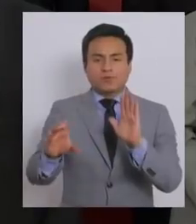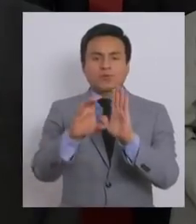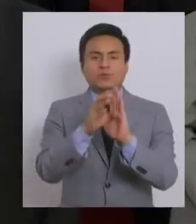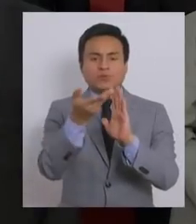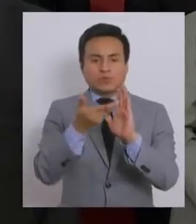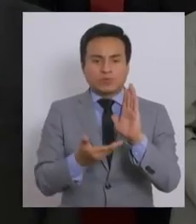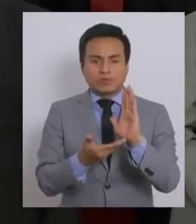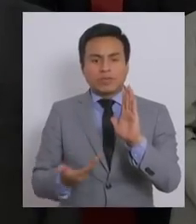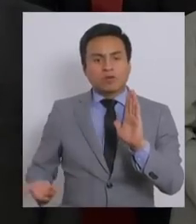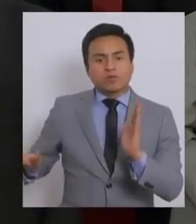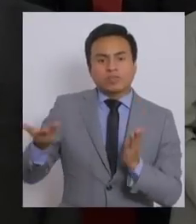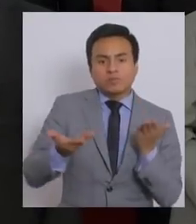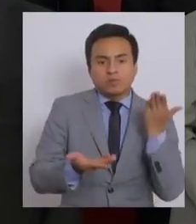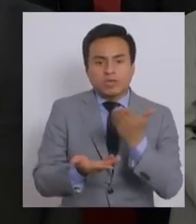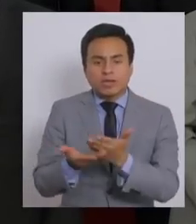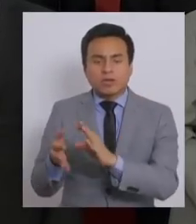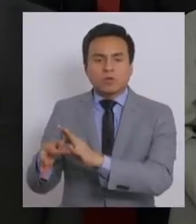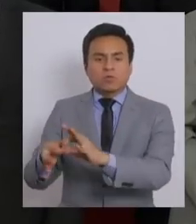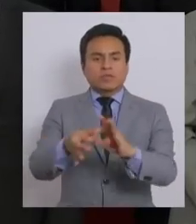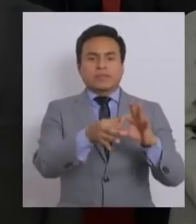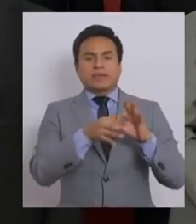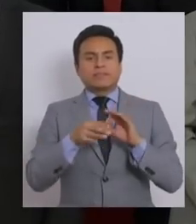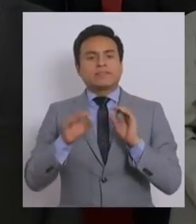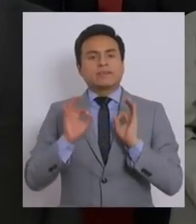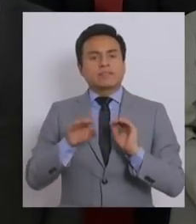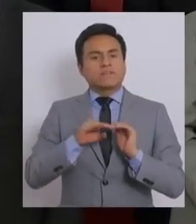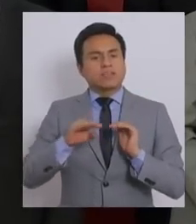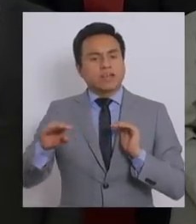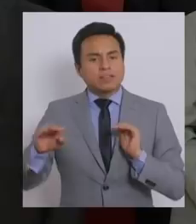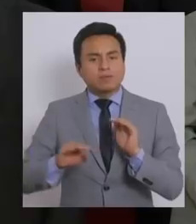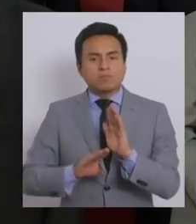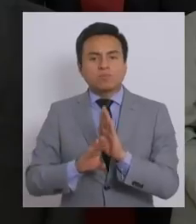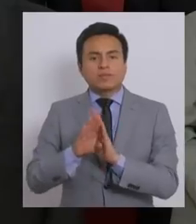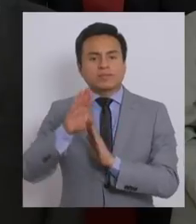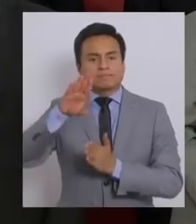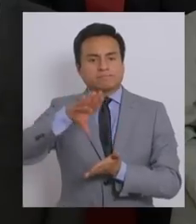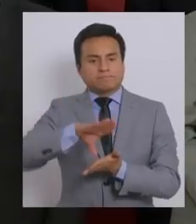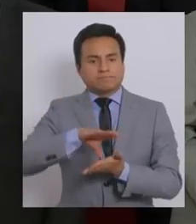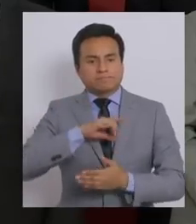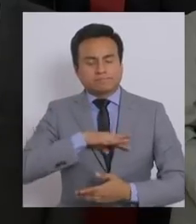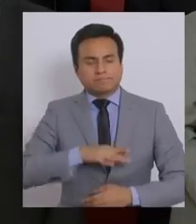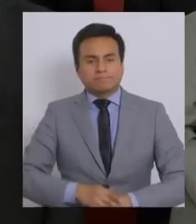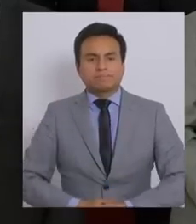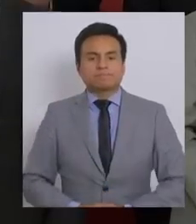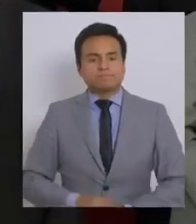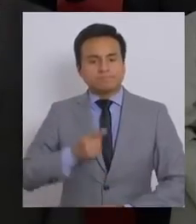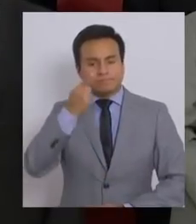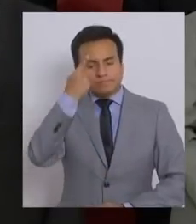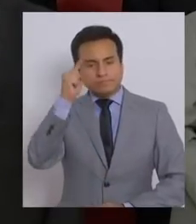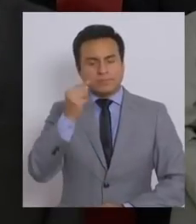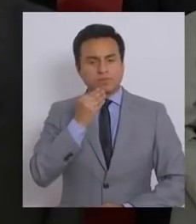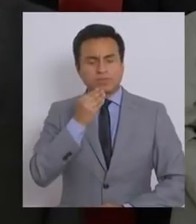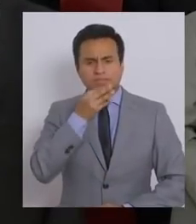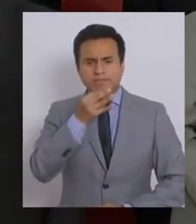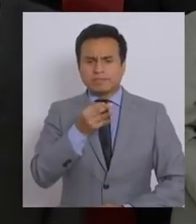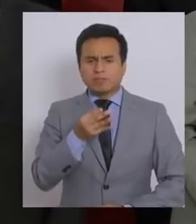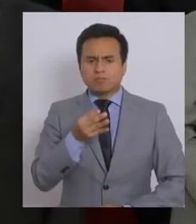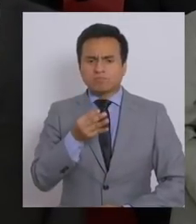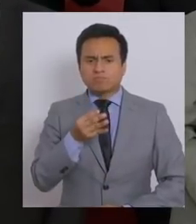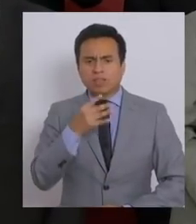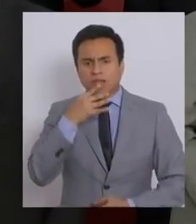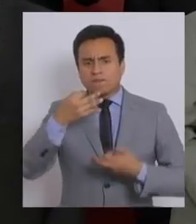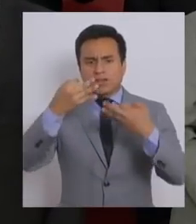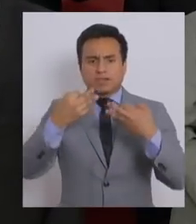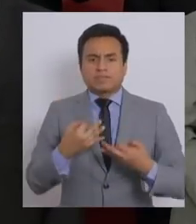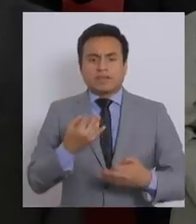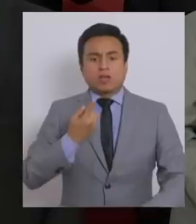que contribuya a la unidad, la estabilidad y la prosperidad de nuestro país. Pero también tenemos que decirlo con mucha franqueza,